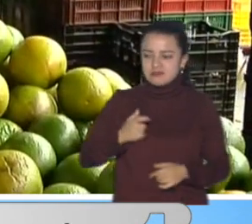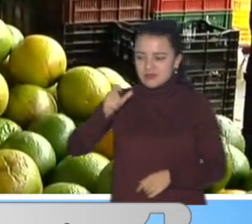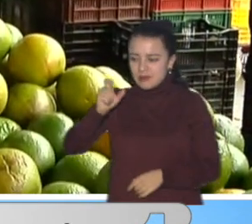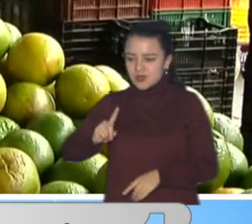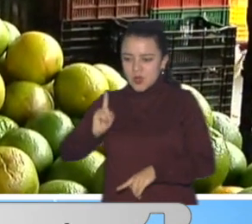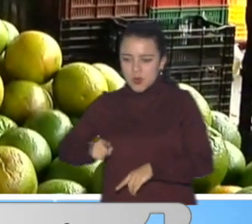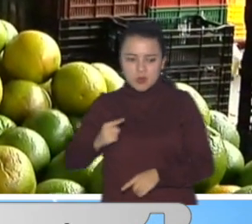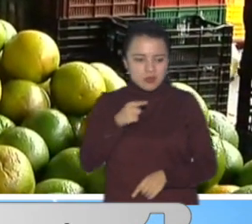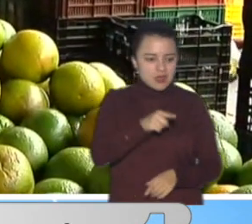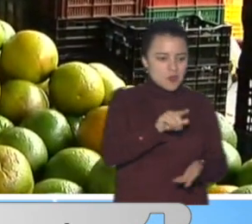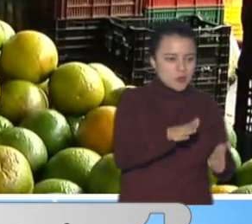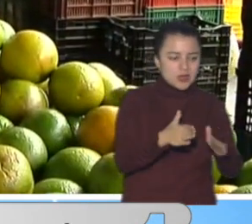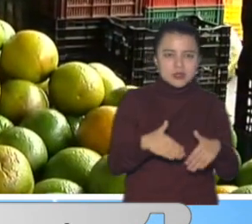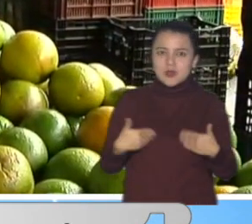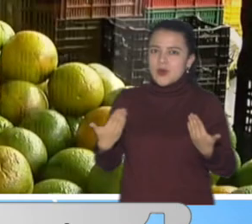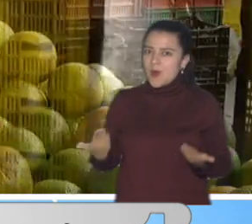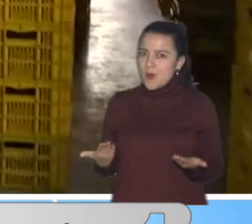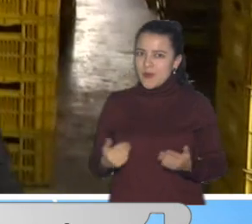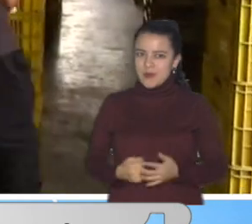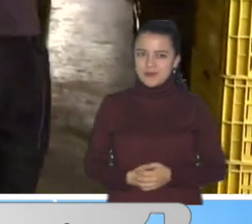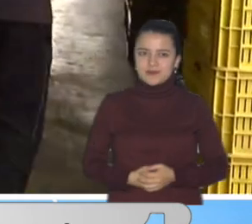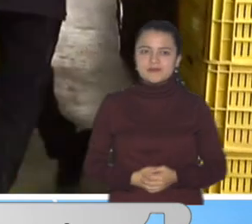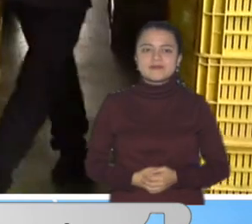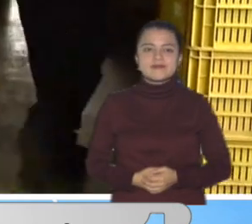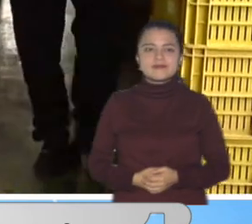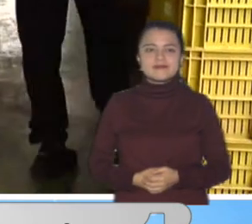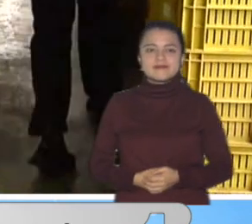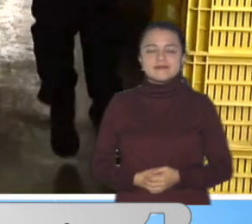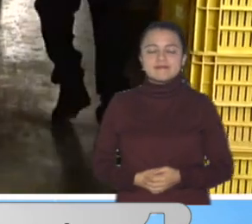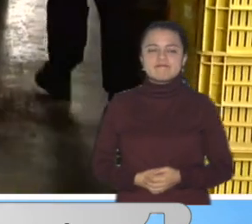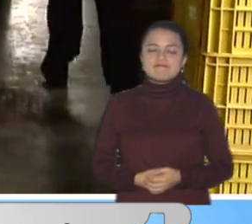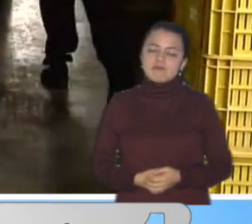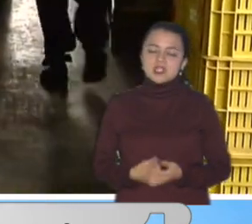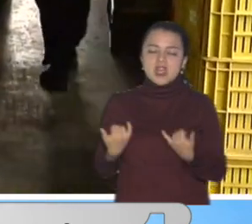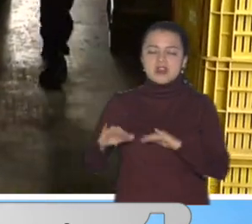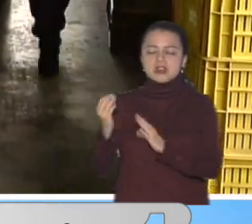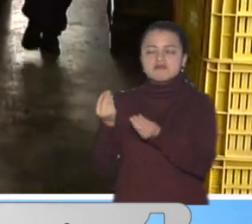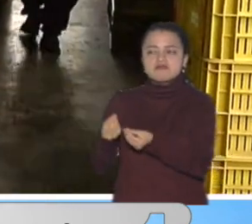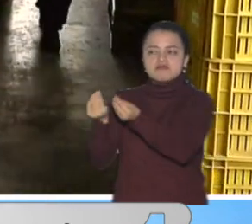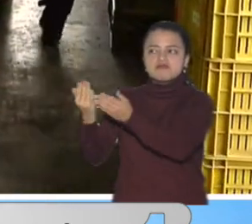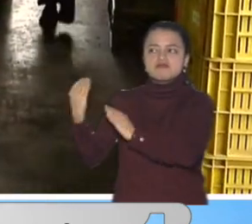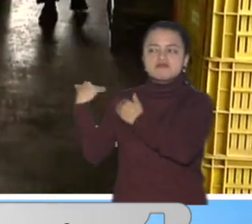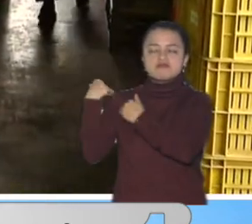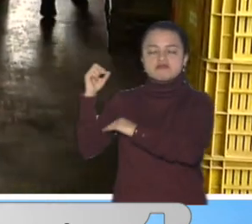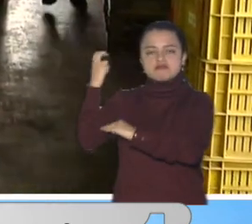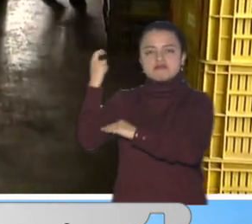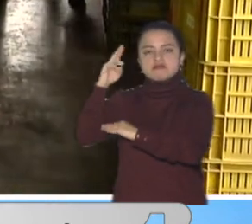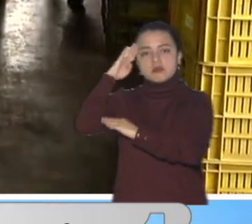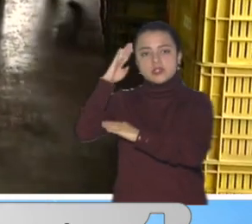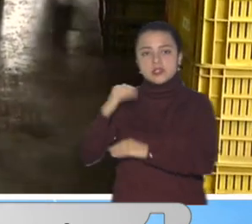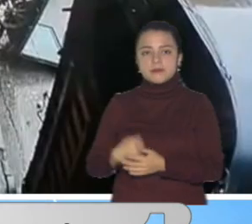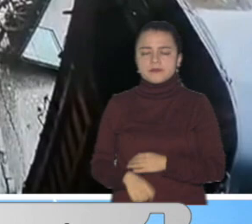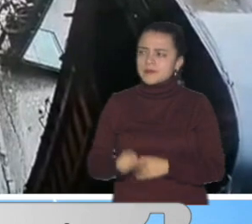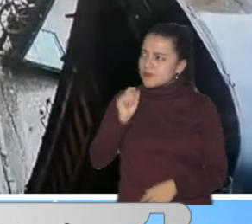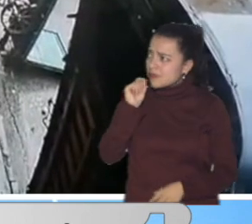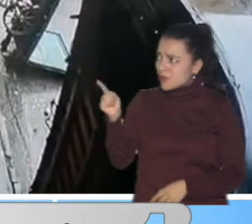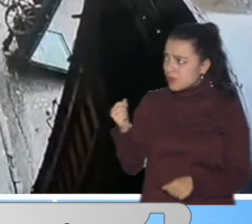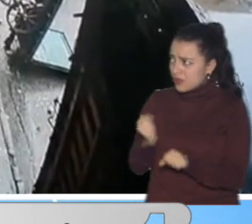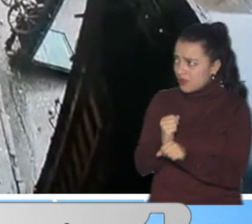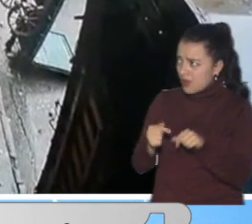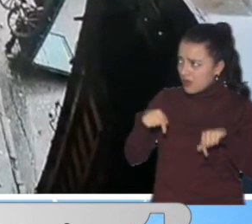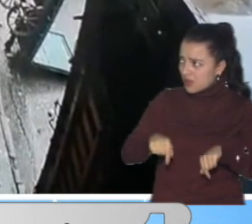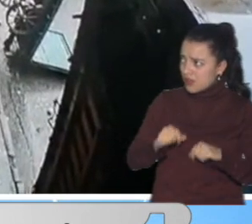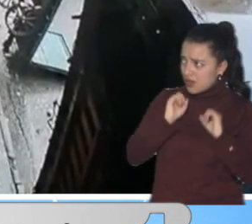en estos momentos bajo los procesos judiciales y investigativos de la policía. ¿Sabe algo de la persona? ¿No era trabajador de acá, la